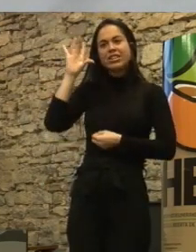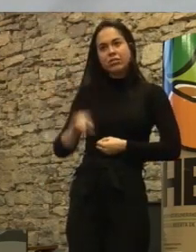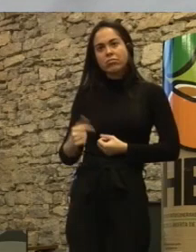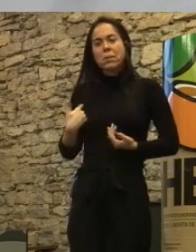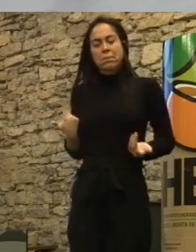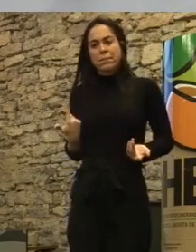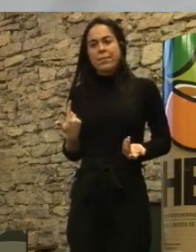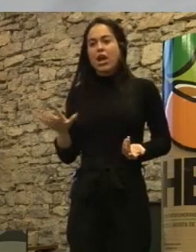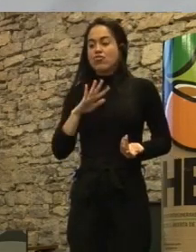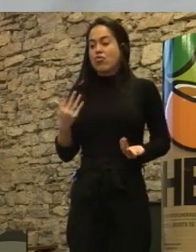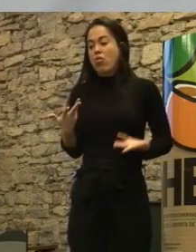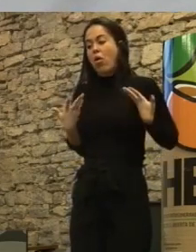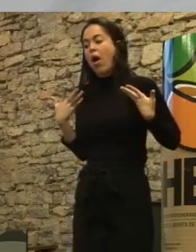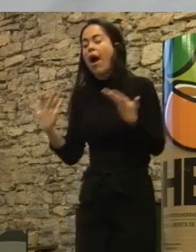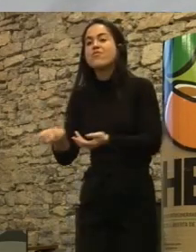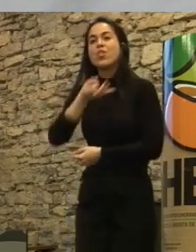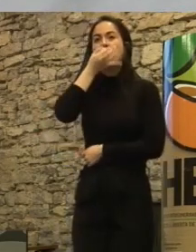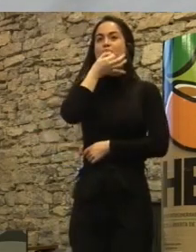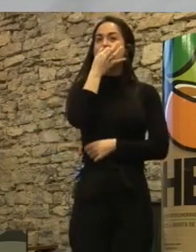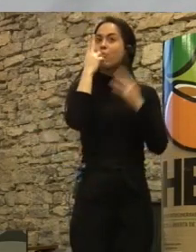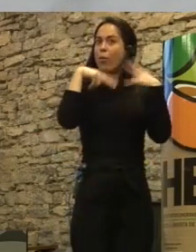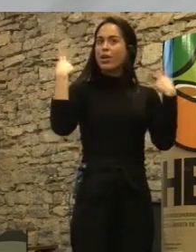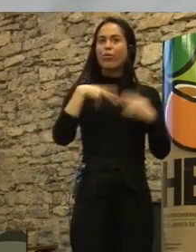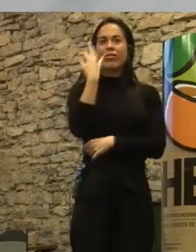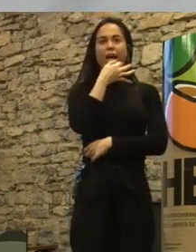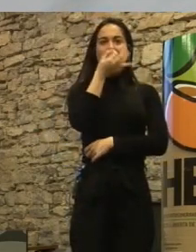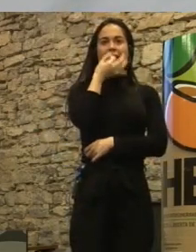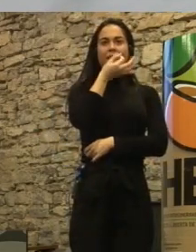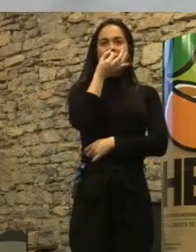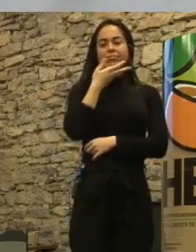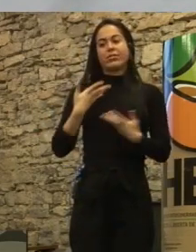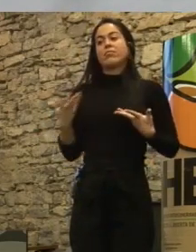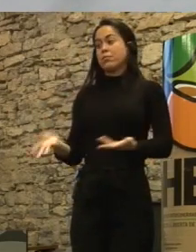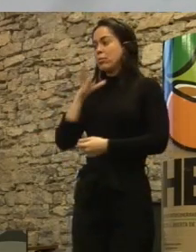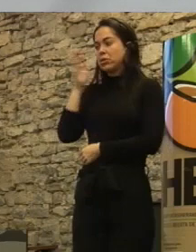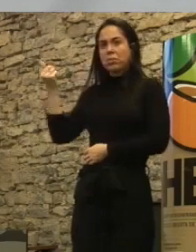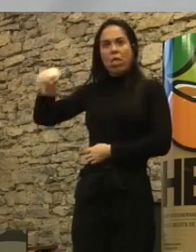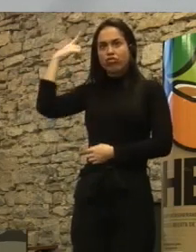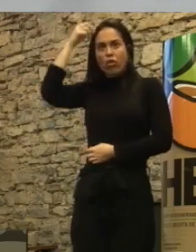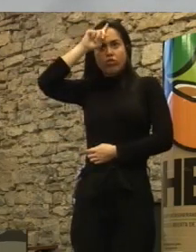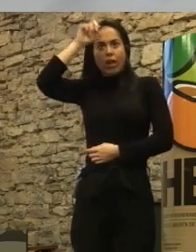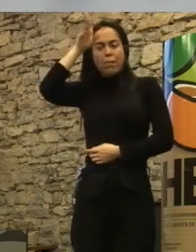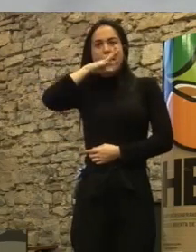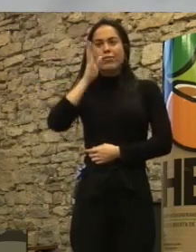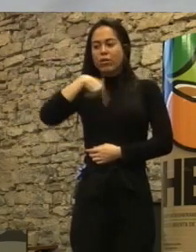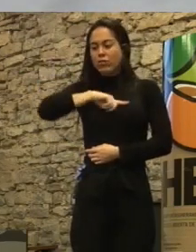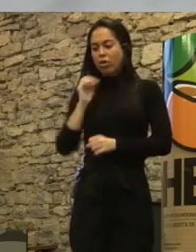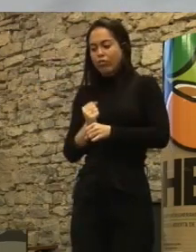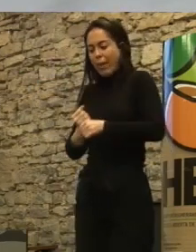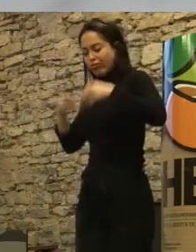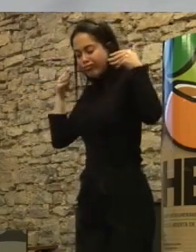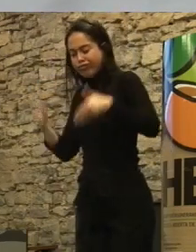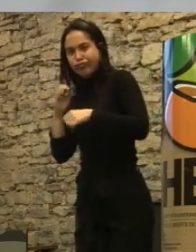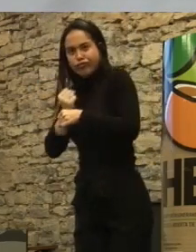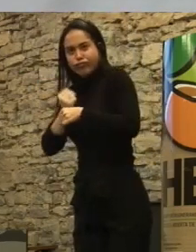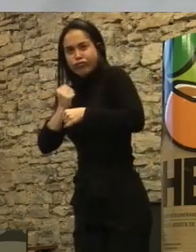enseño a escribir discursos para cuando hablan en público, que la mayoría no sabe, porque se dedican tanto a hacer lo que tienen que hacer,